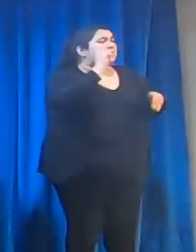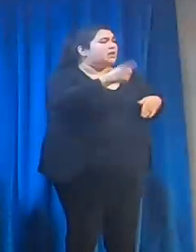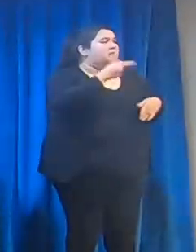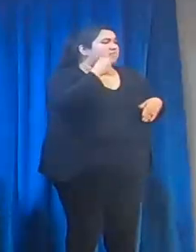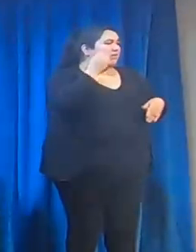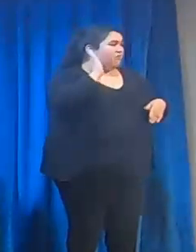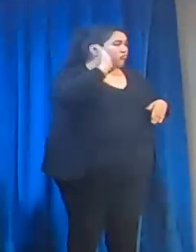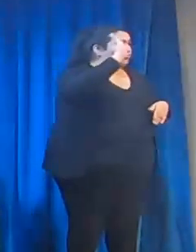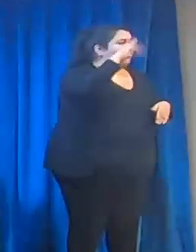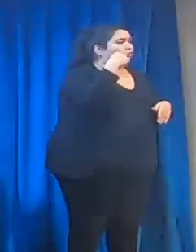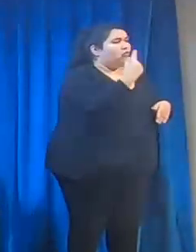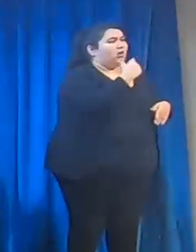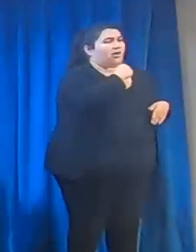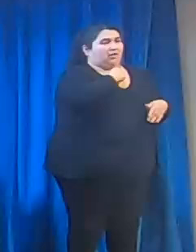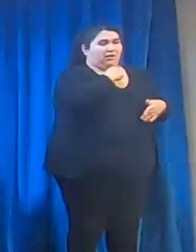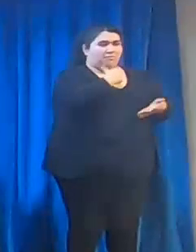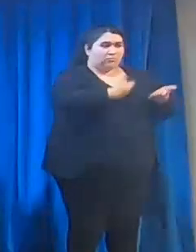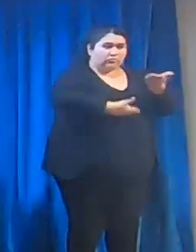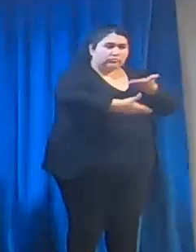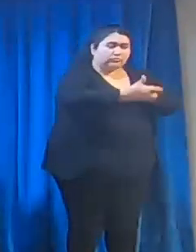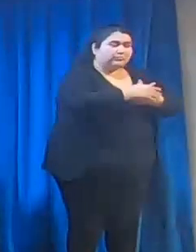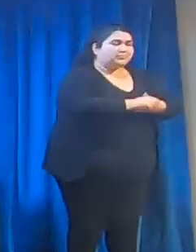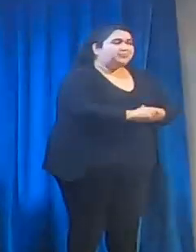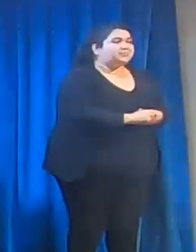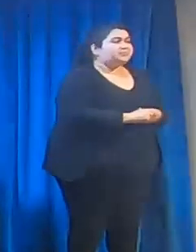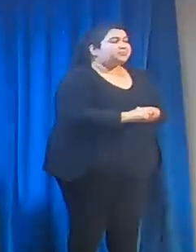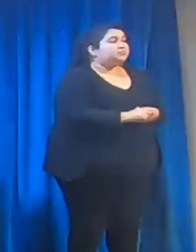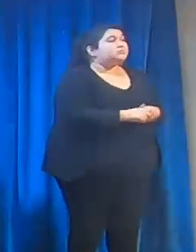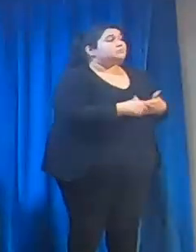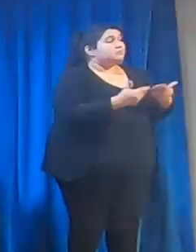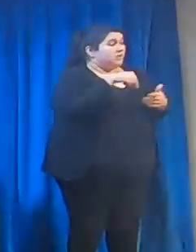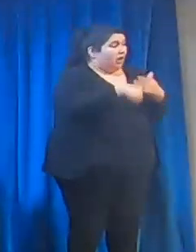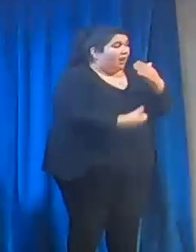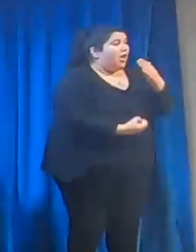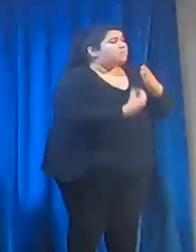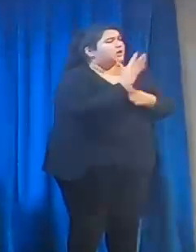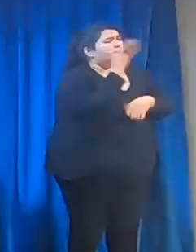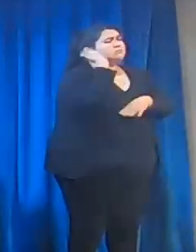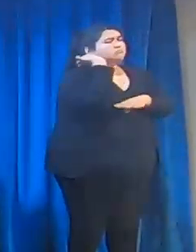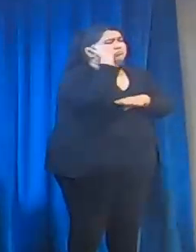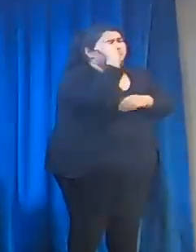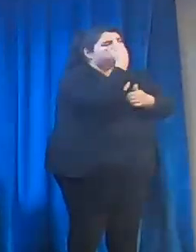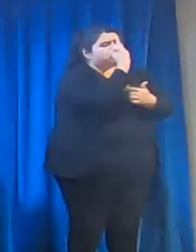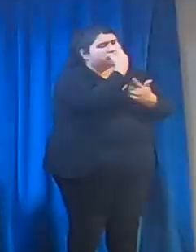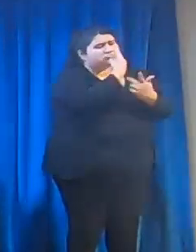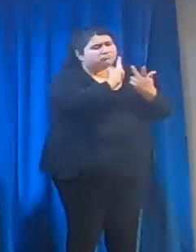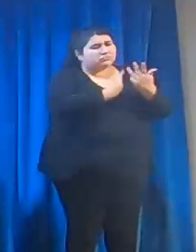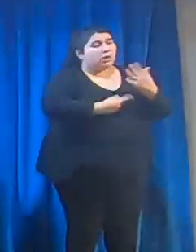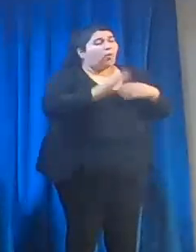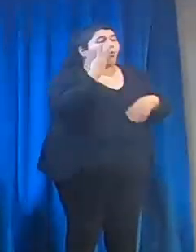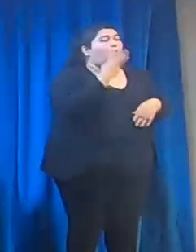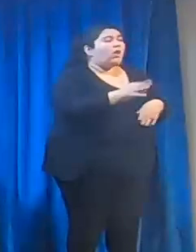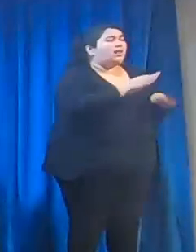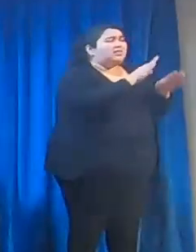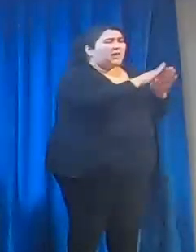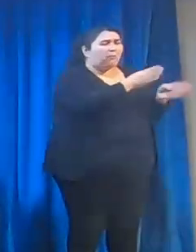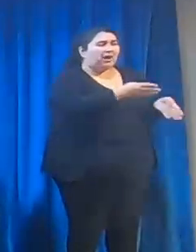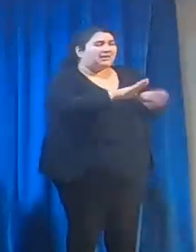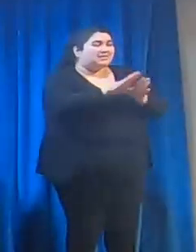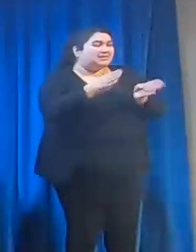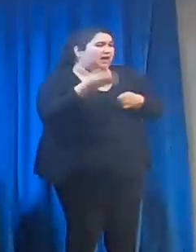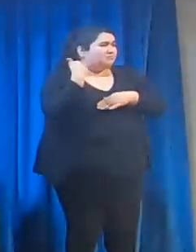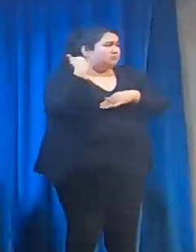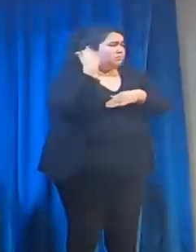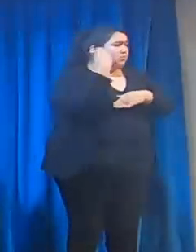que queremos construir. Durante la mañana se desarrollaron más de 40 mesas donde se